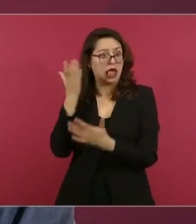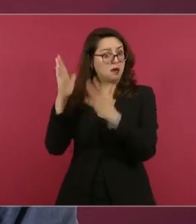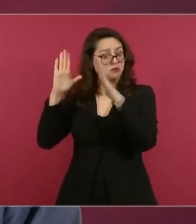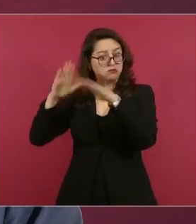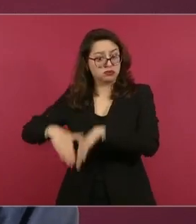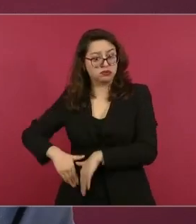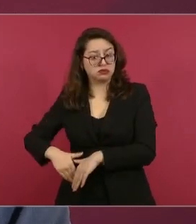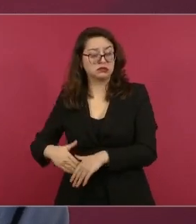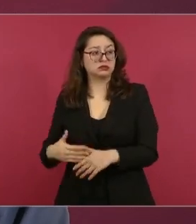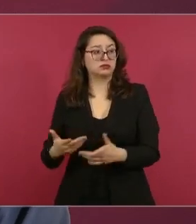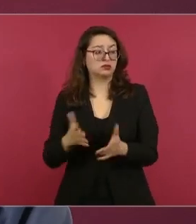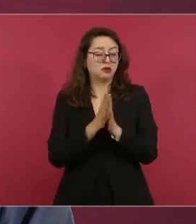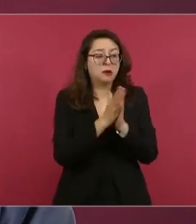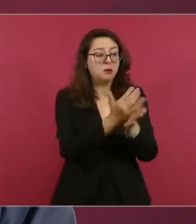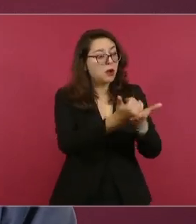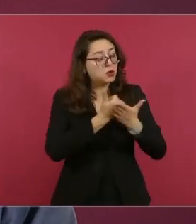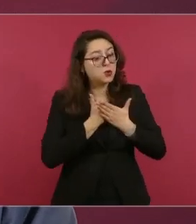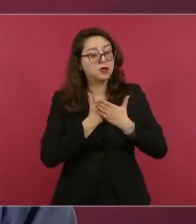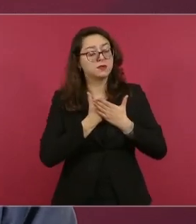Un maestro.